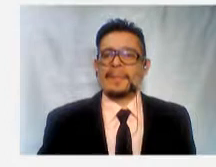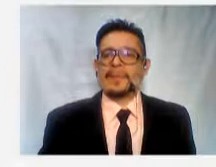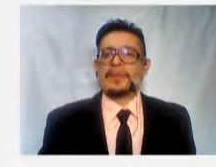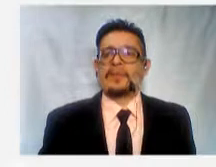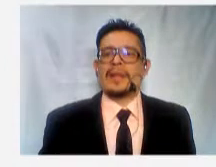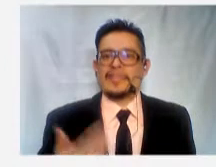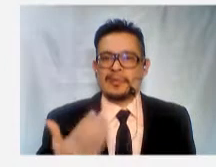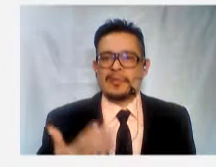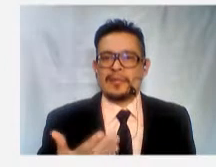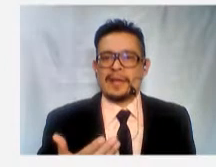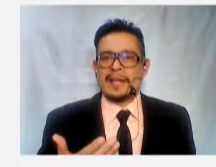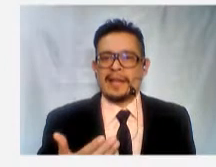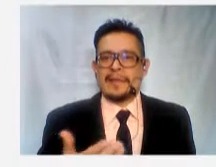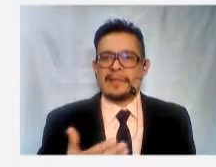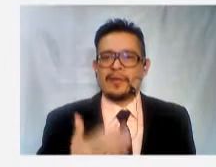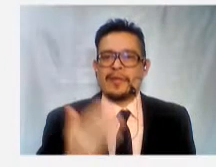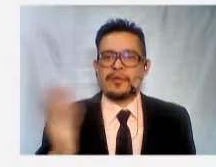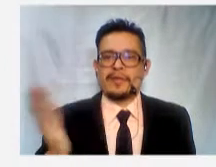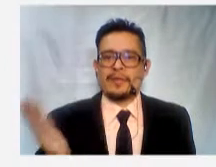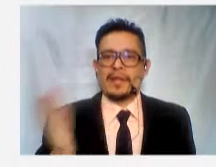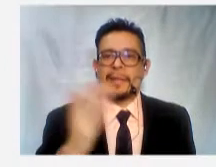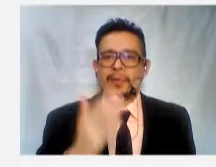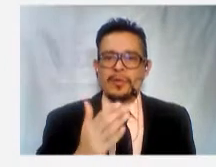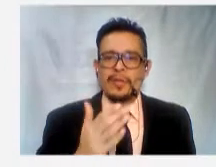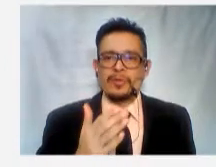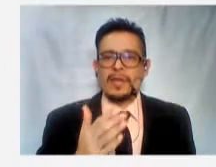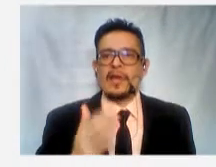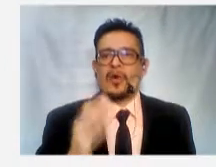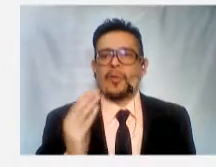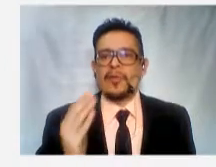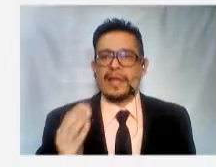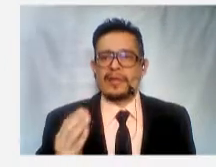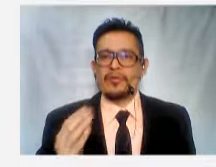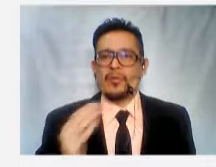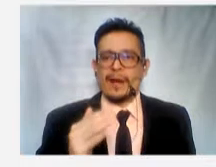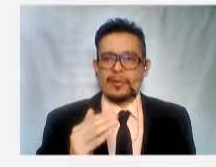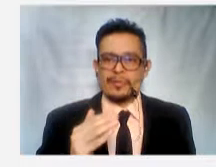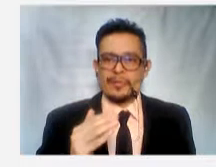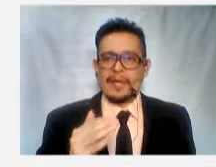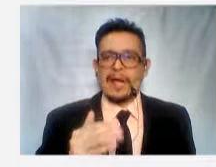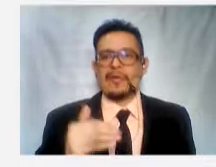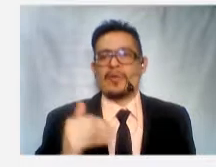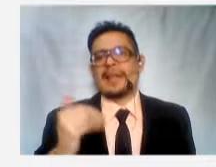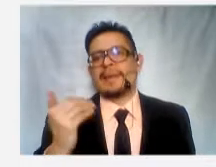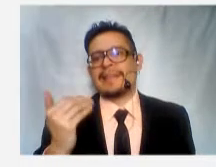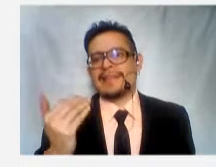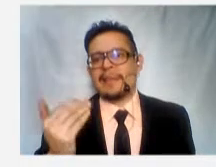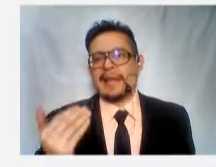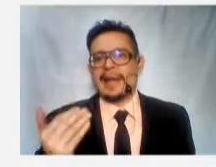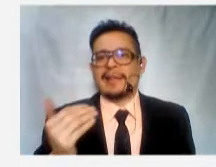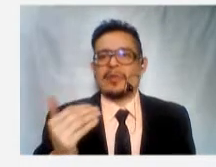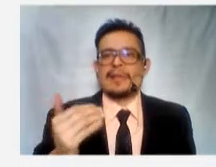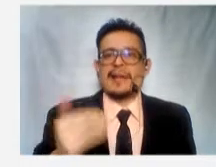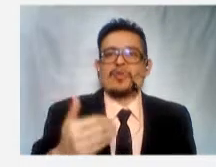el propósito de la exposición es apreciar los derechos sexuales y reproductivos como derechos humanos ayudará además a